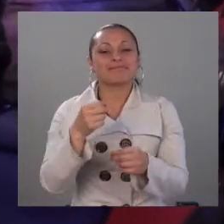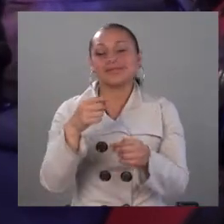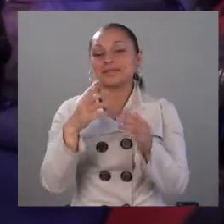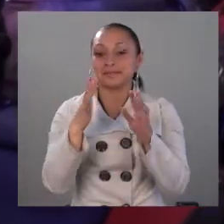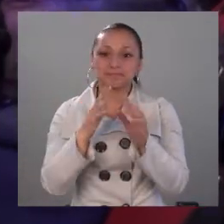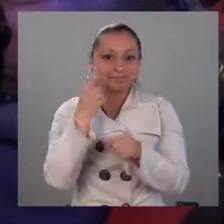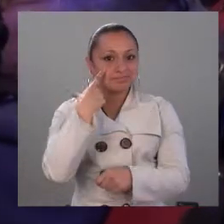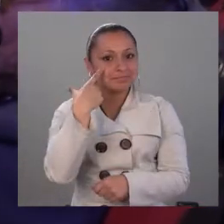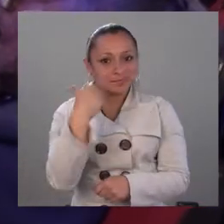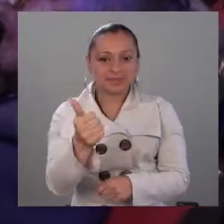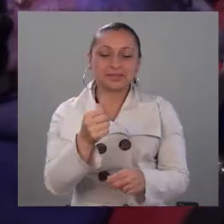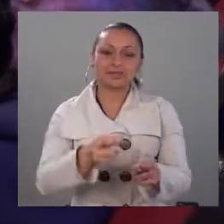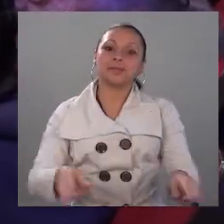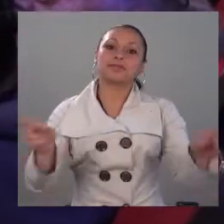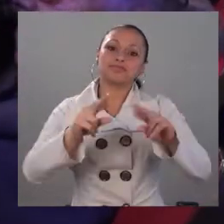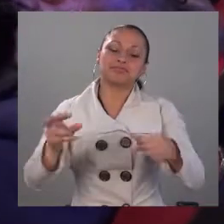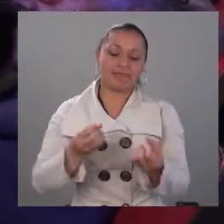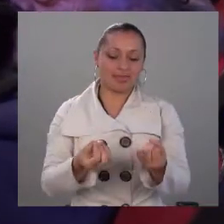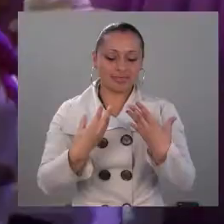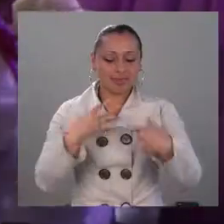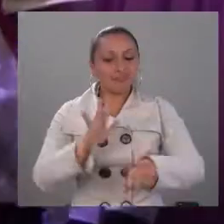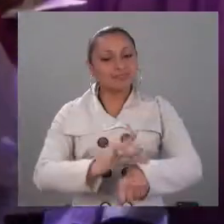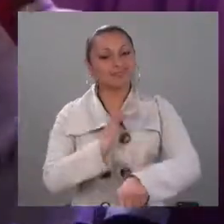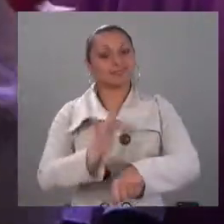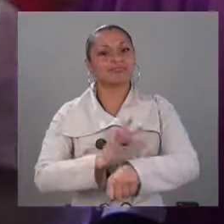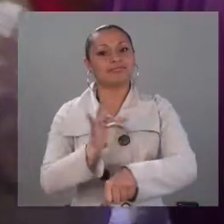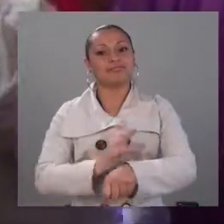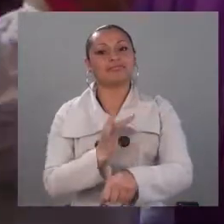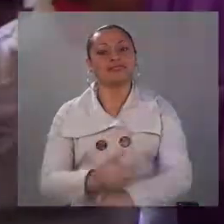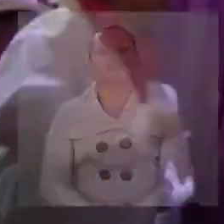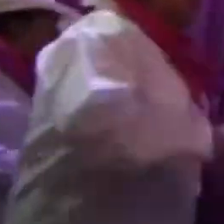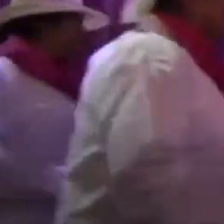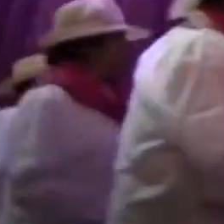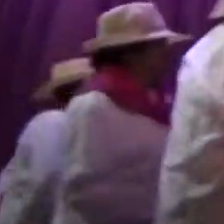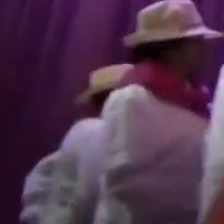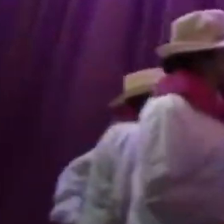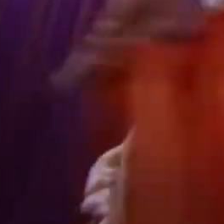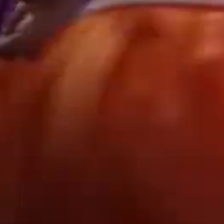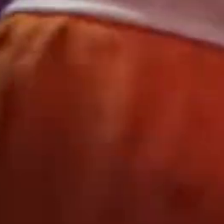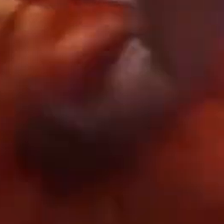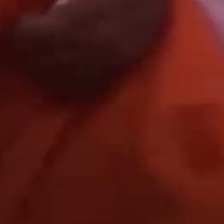Eso es muy recreativo y muy estimulante para nosotros.